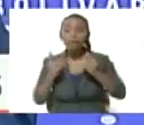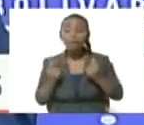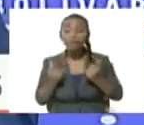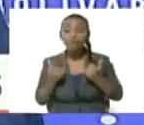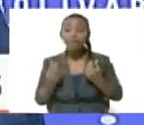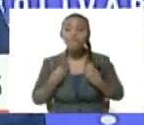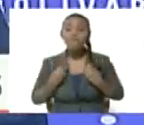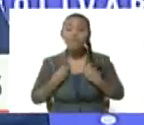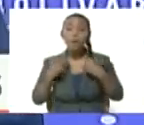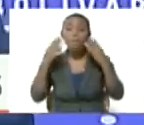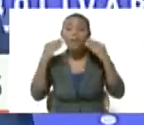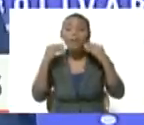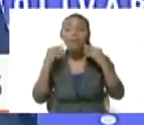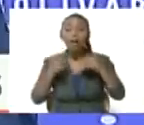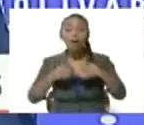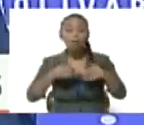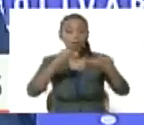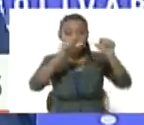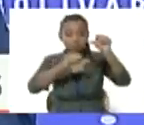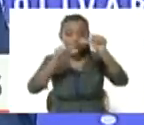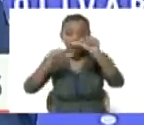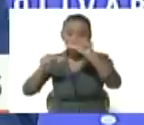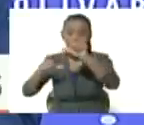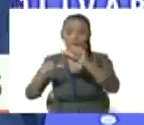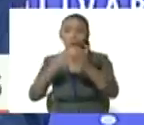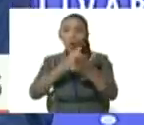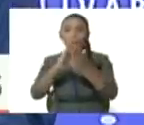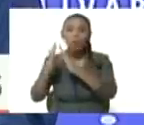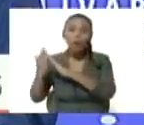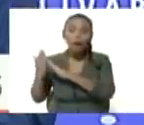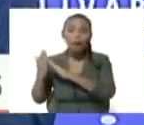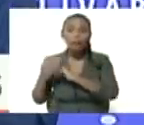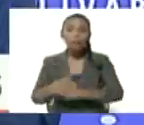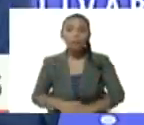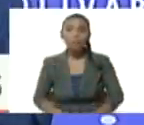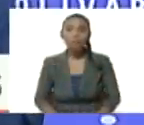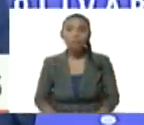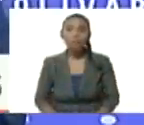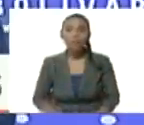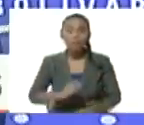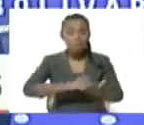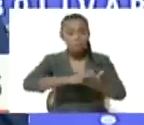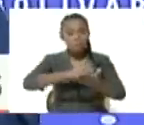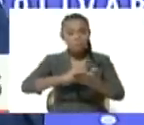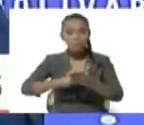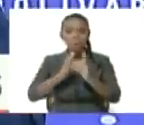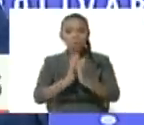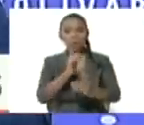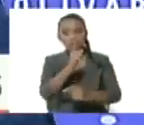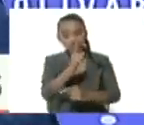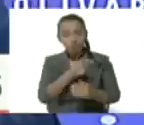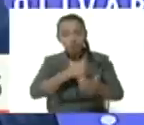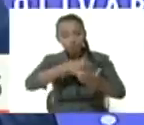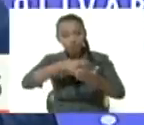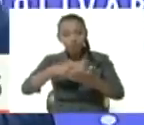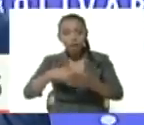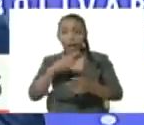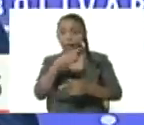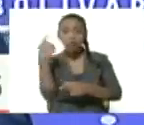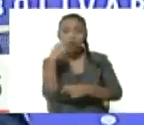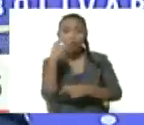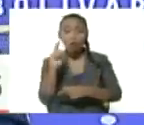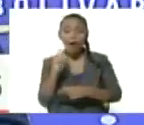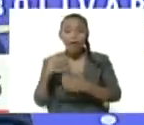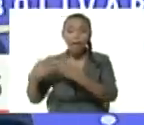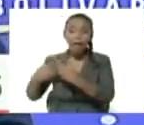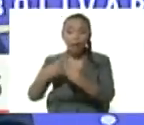experiencia de una consulta comunal. Elio Abraham, por favor, toma nota. Eso no existe en Estados Unidos, aquí sí